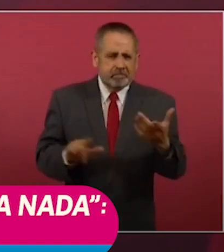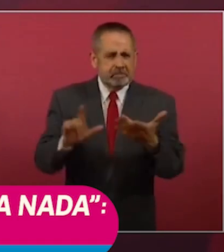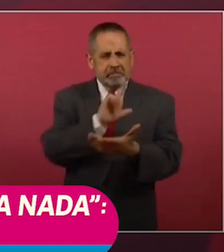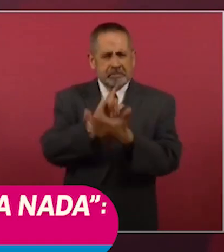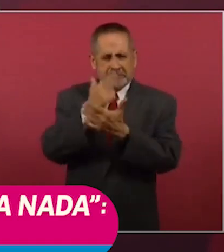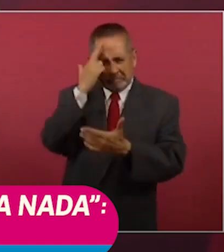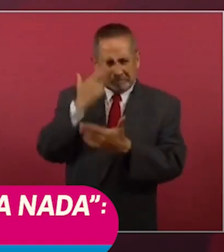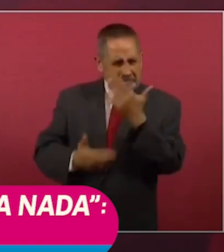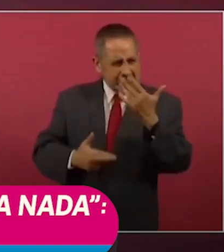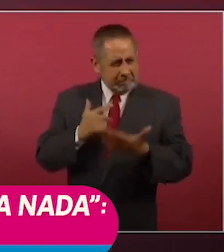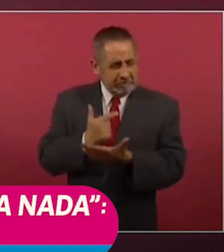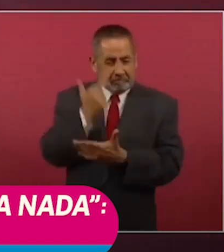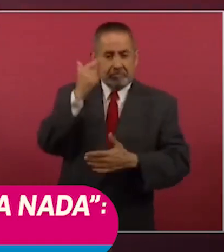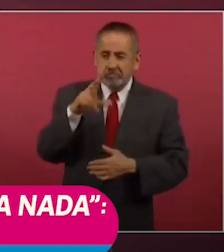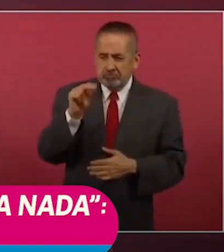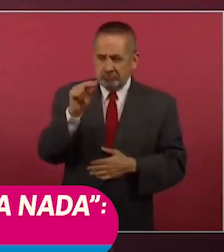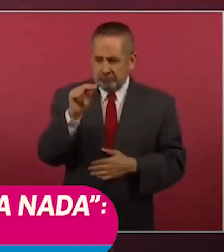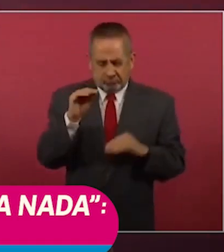grave.